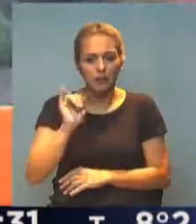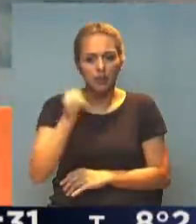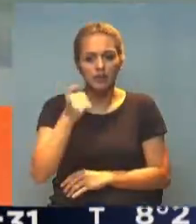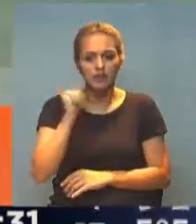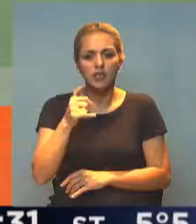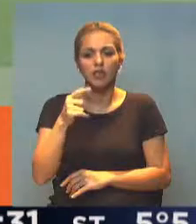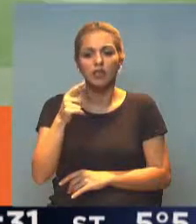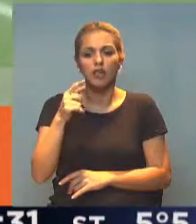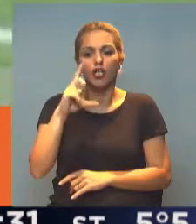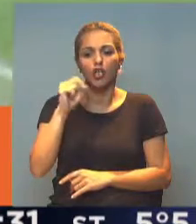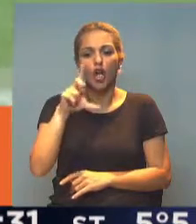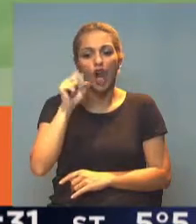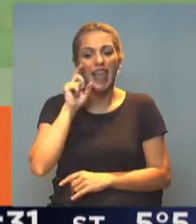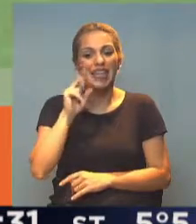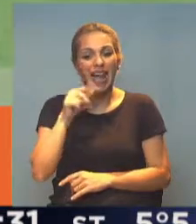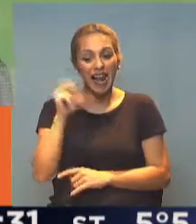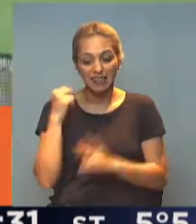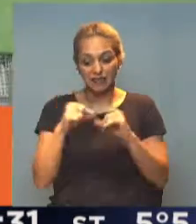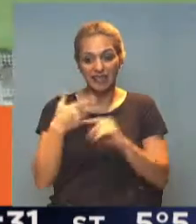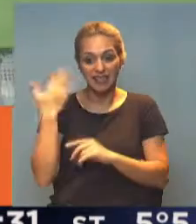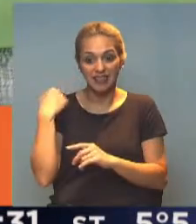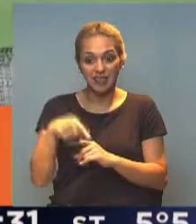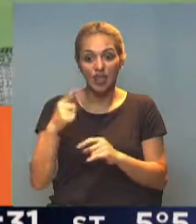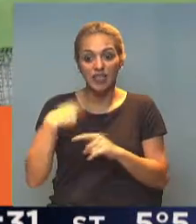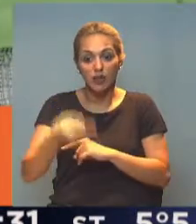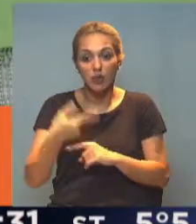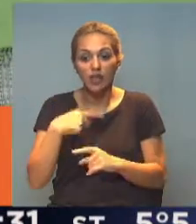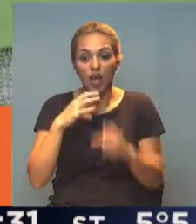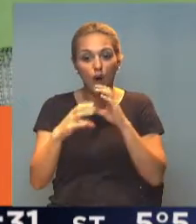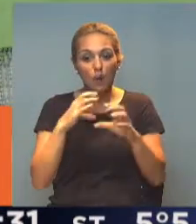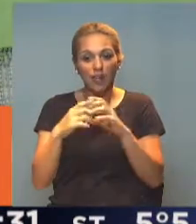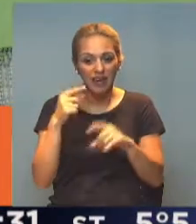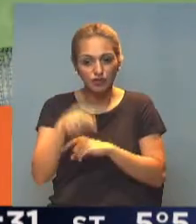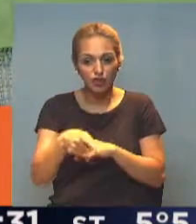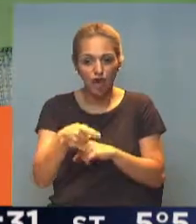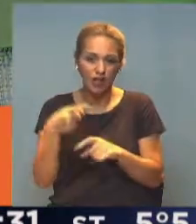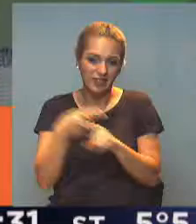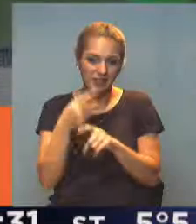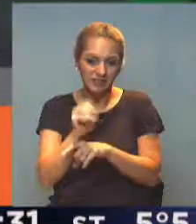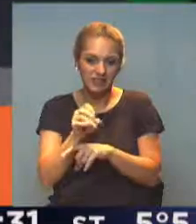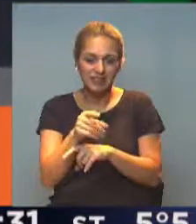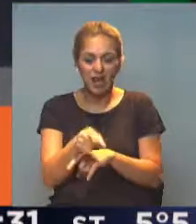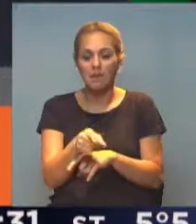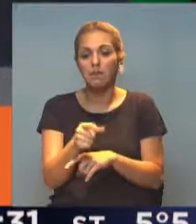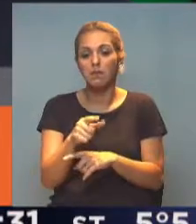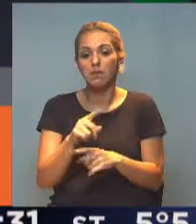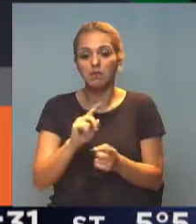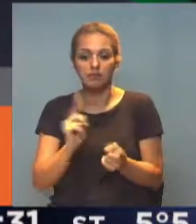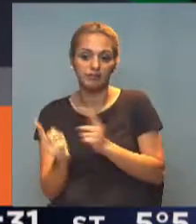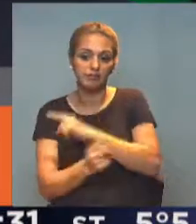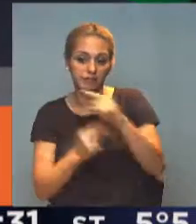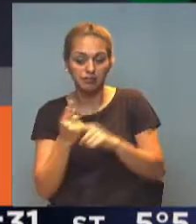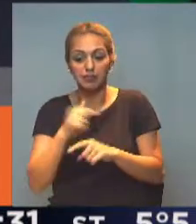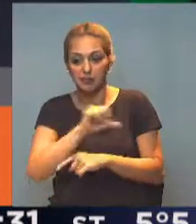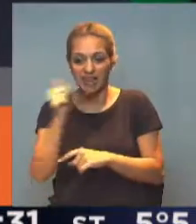con Colegiales la fecha anterior y jugamos la última con Comunicaciones acá en Matadero. Sí. Y bueno, dimos la vuelta, nos dieron la copa